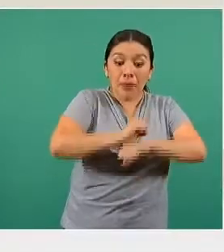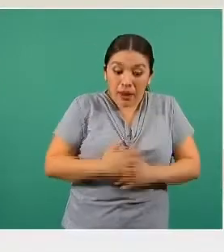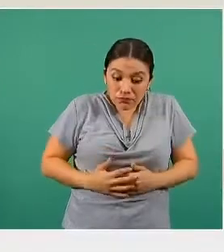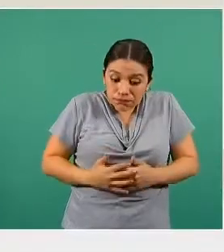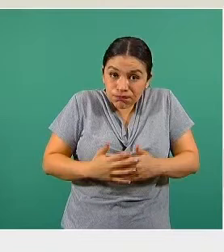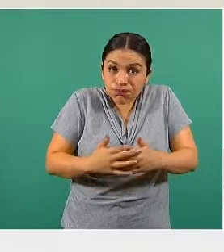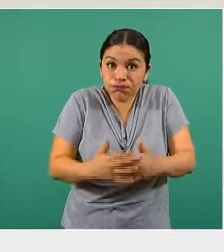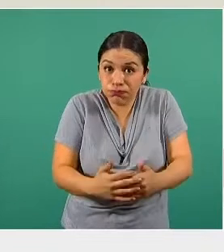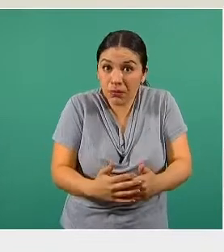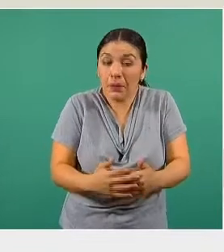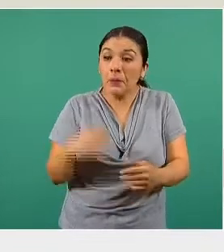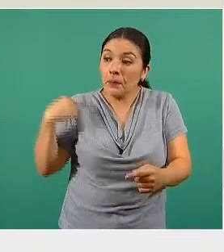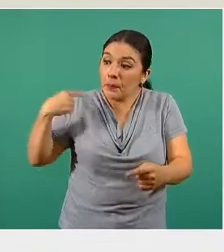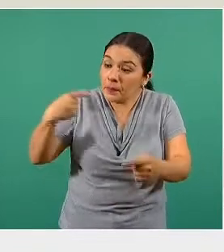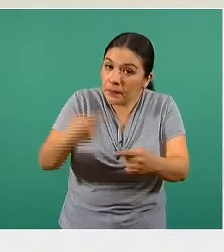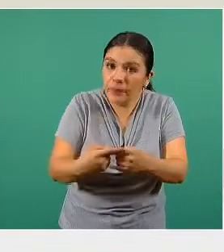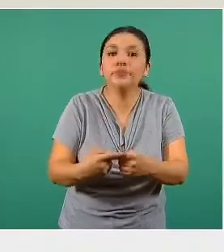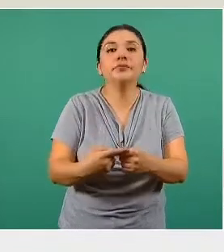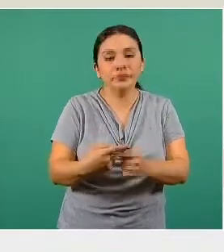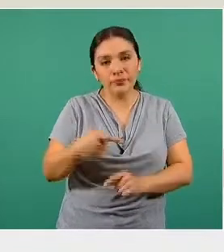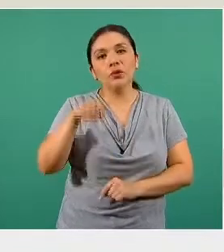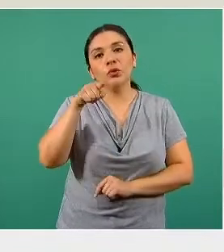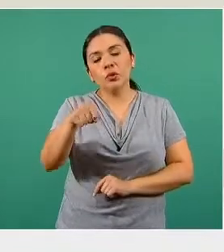de embarazo es lo que